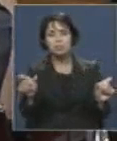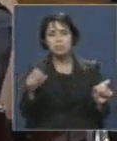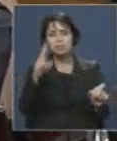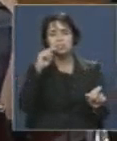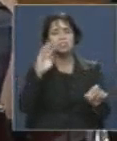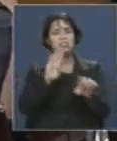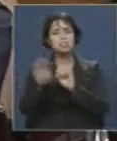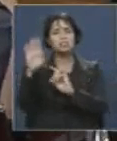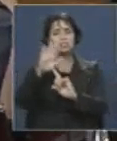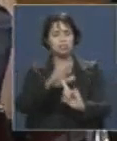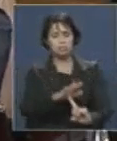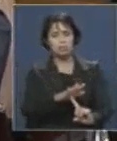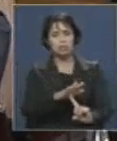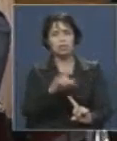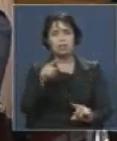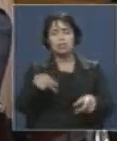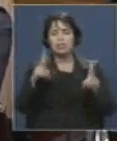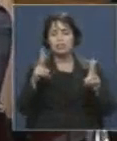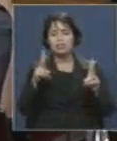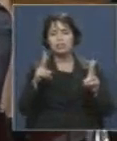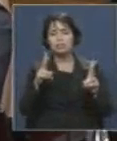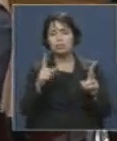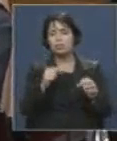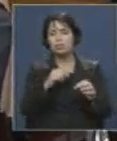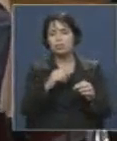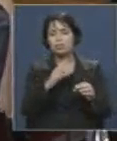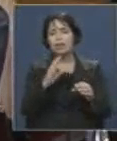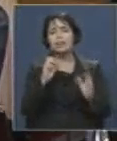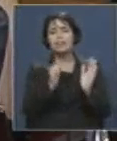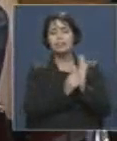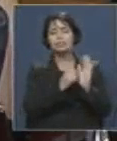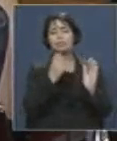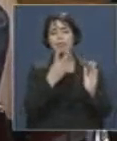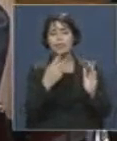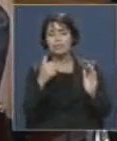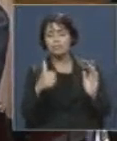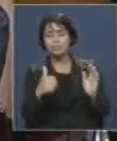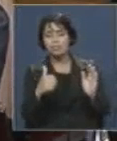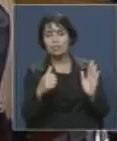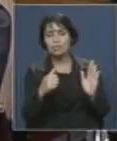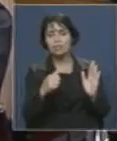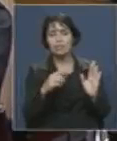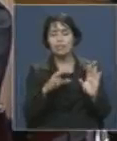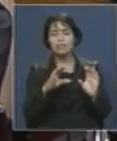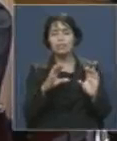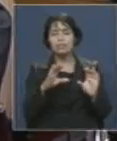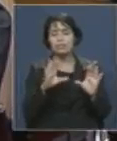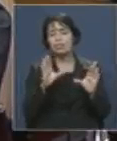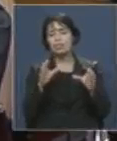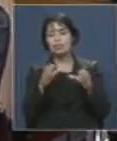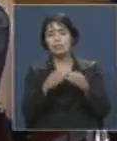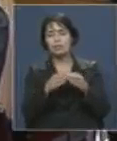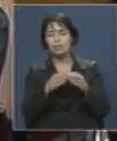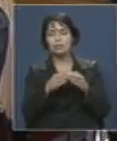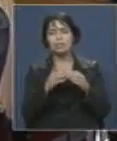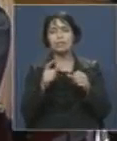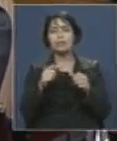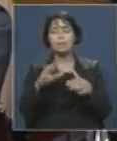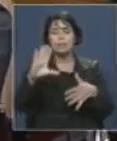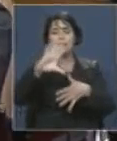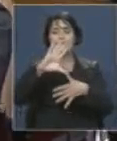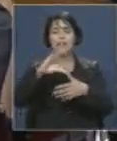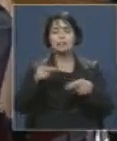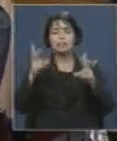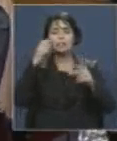tipo de discriminación. Este derecho se encuentra consagrado dentro del artículo 26 de la Convención Americana sobre Derechos Humanos, que supone